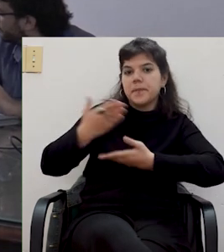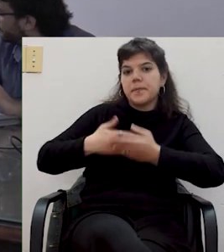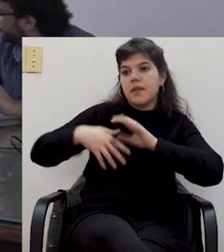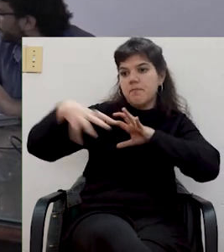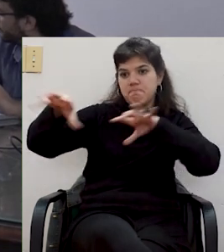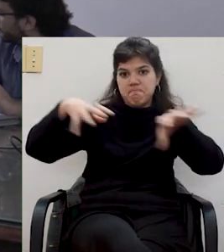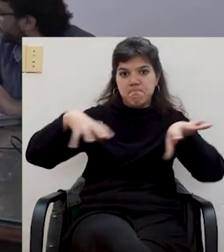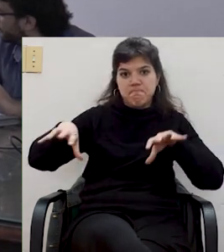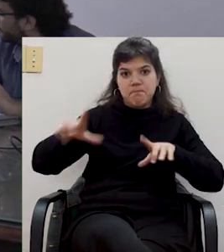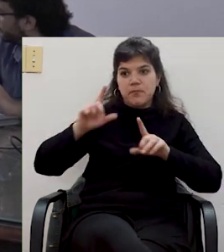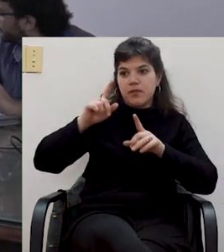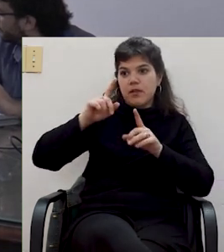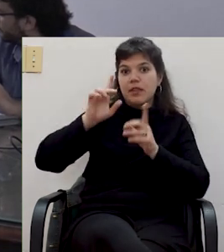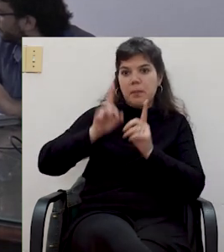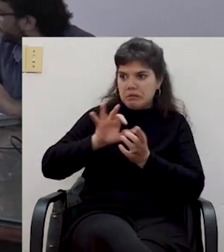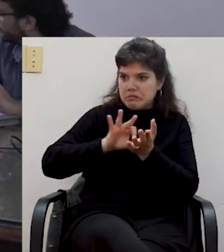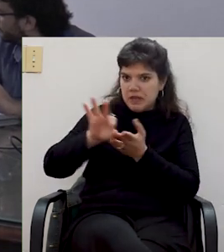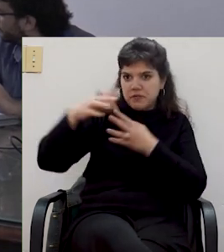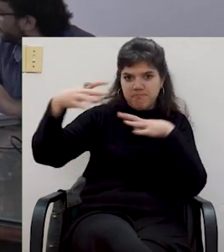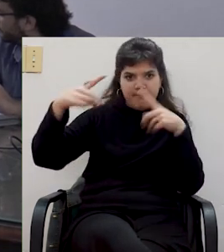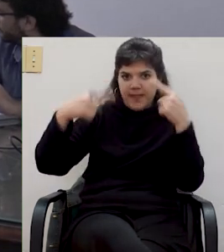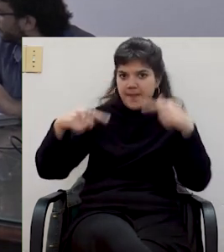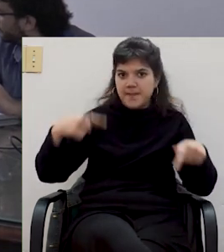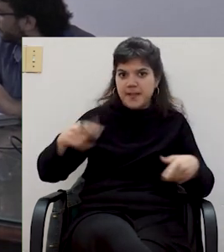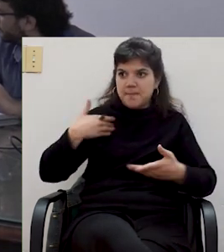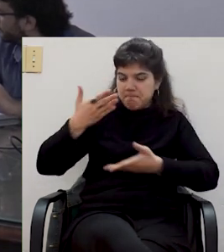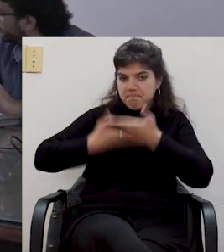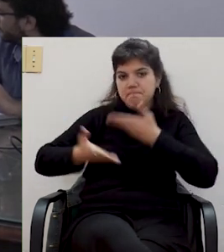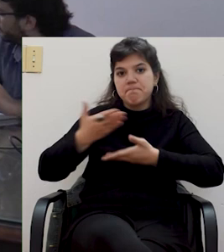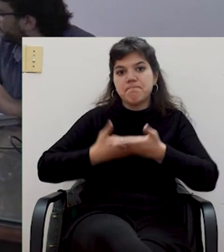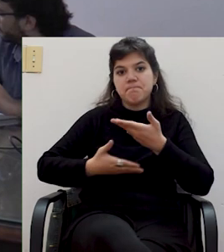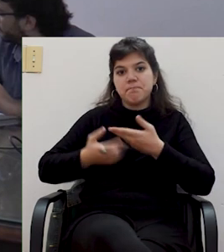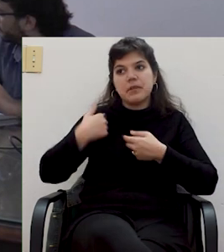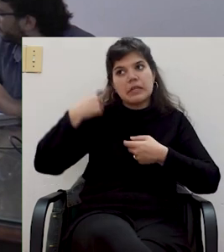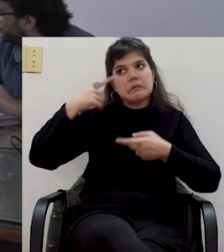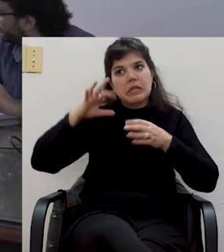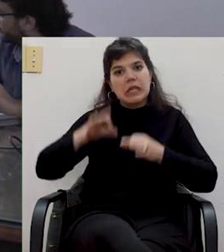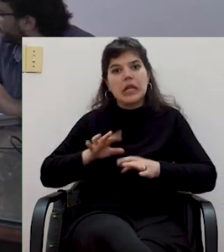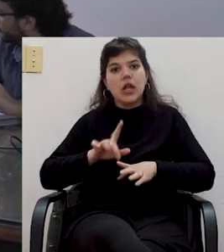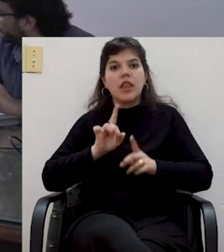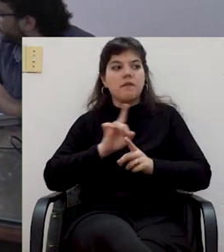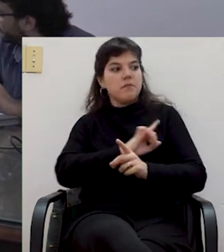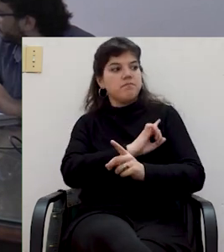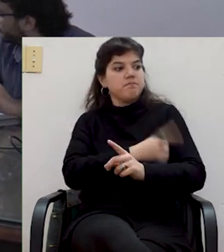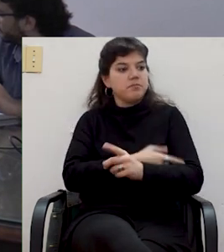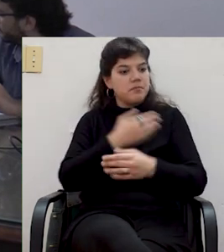intersectoriales, interservicios. Yo creo que hay que tenemos que fortalecer líneas